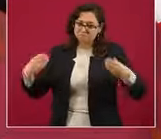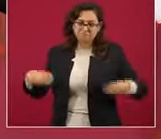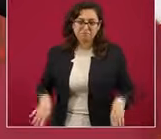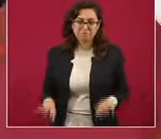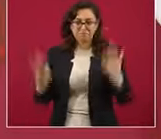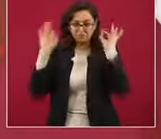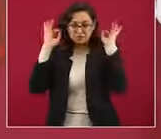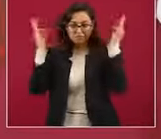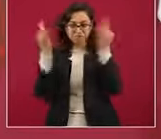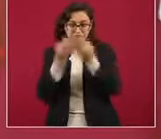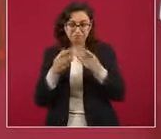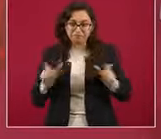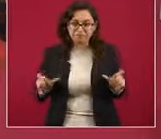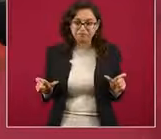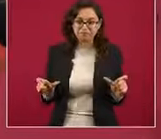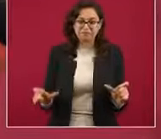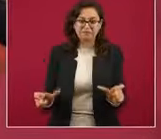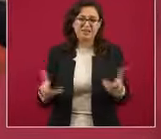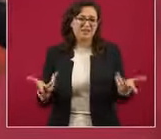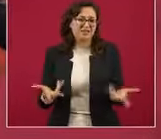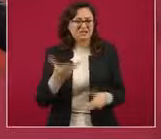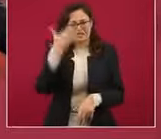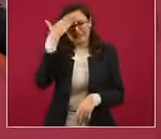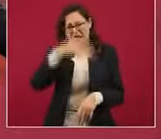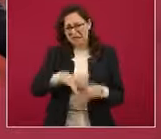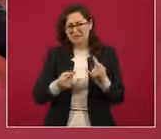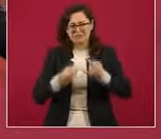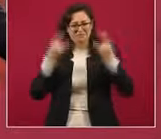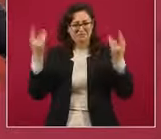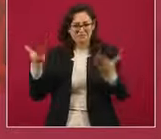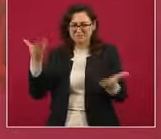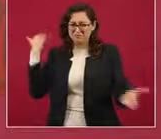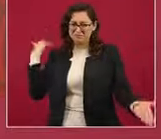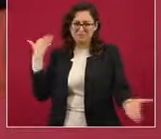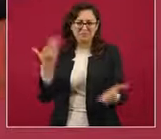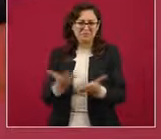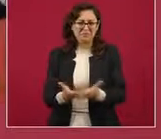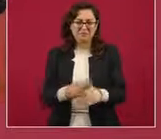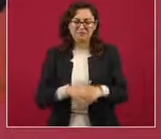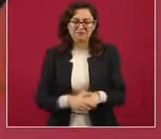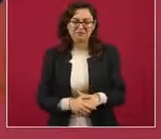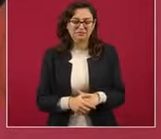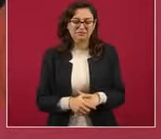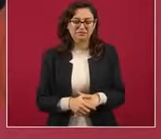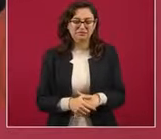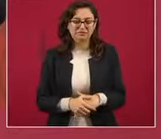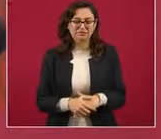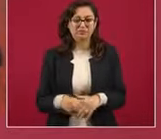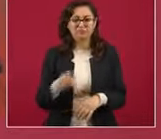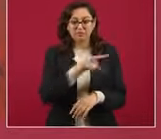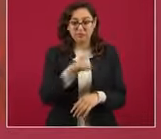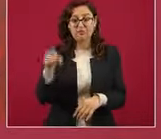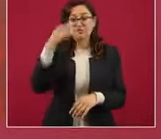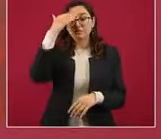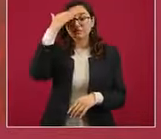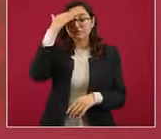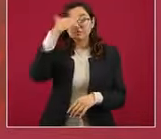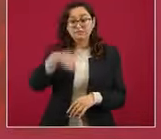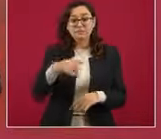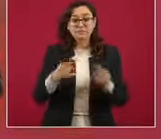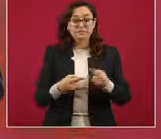eran cotos. Bueno, es histórico lo de las aduanas. Acuérdense de la anécdota que cuento